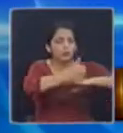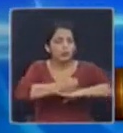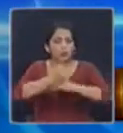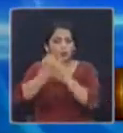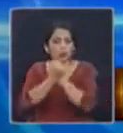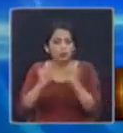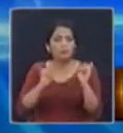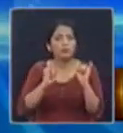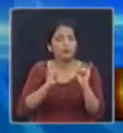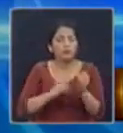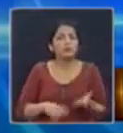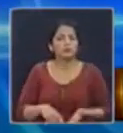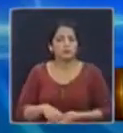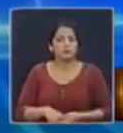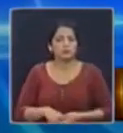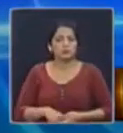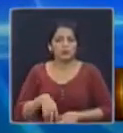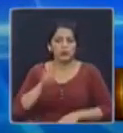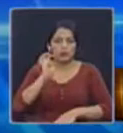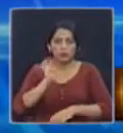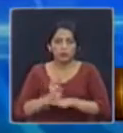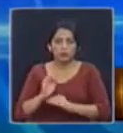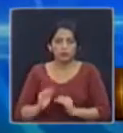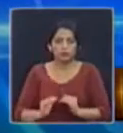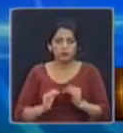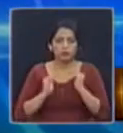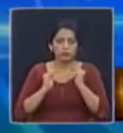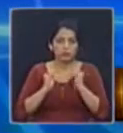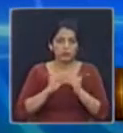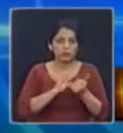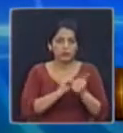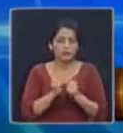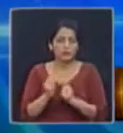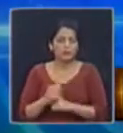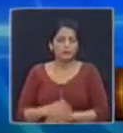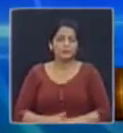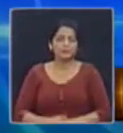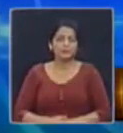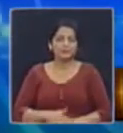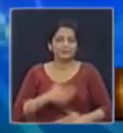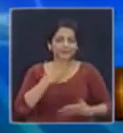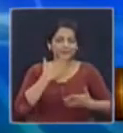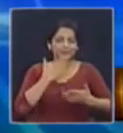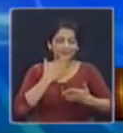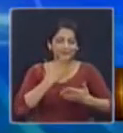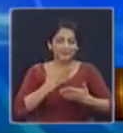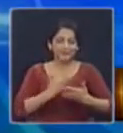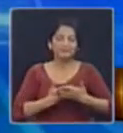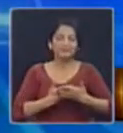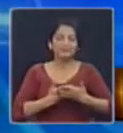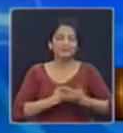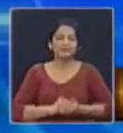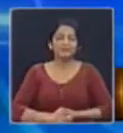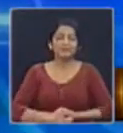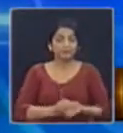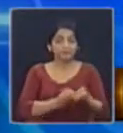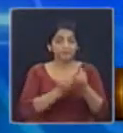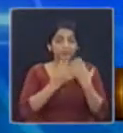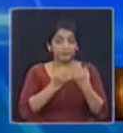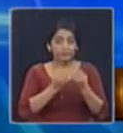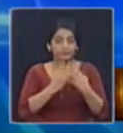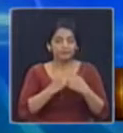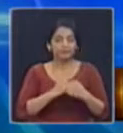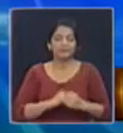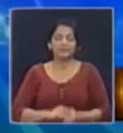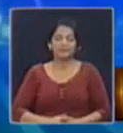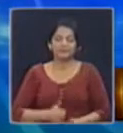la institucionalidad de la República. Asambleísta, quiero agradecerle por haber compartido con nosotros estos minutos en esta jornada informativa